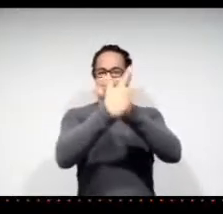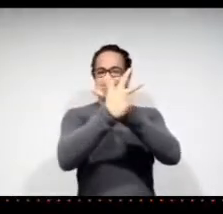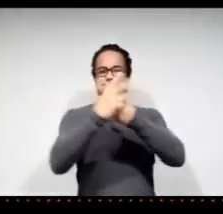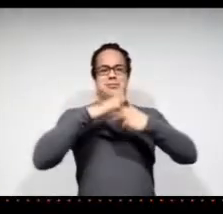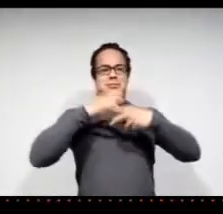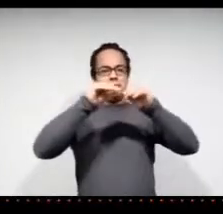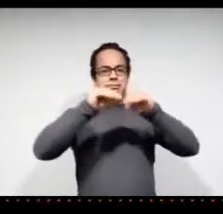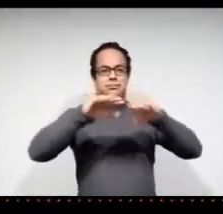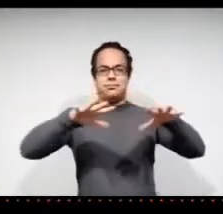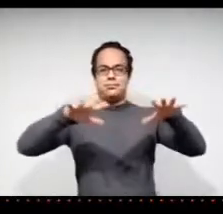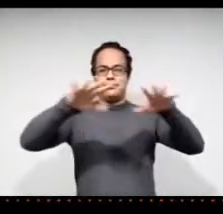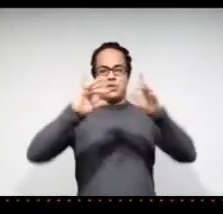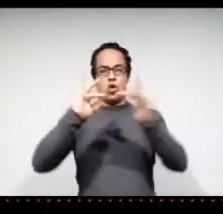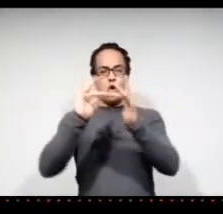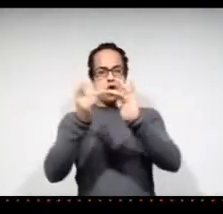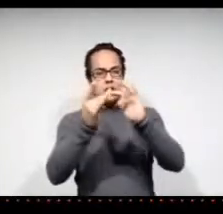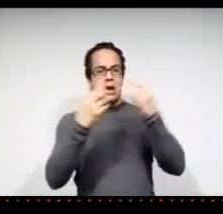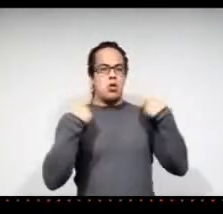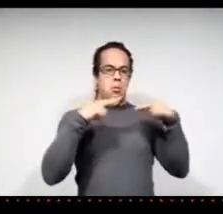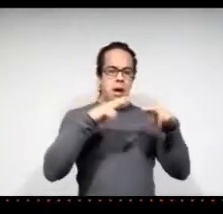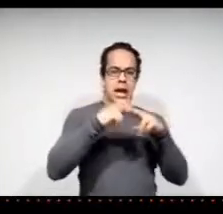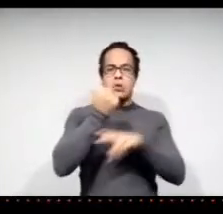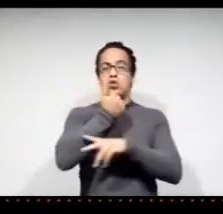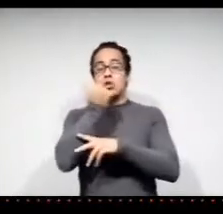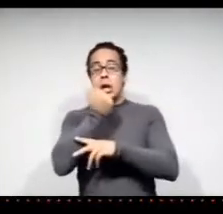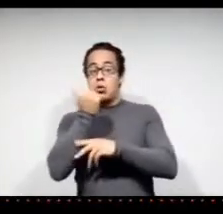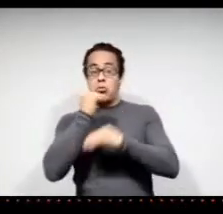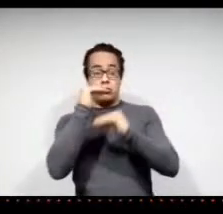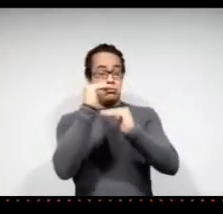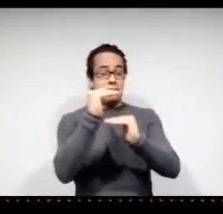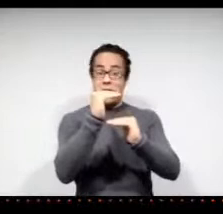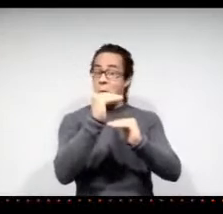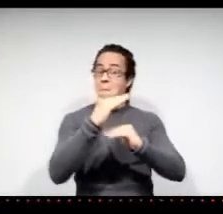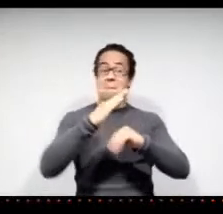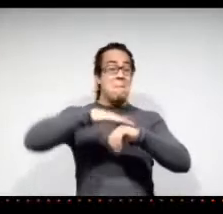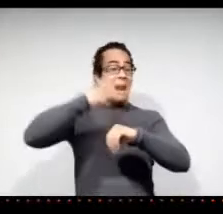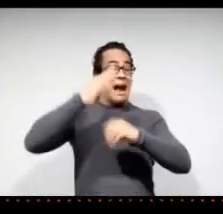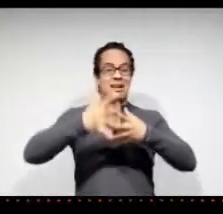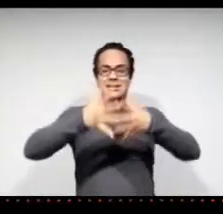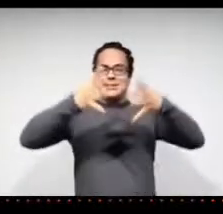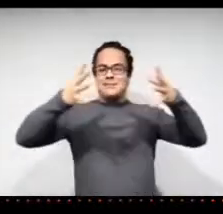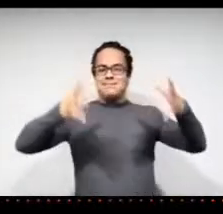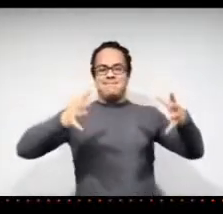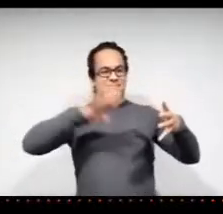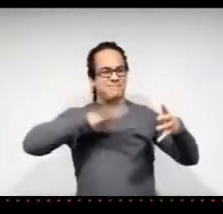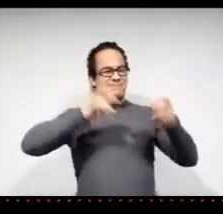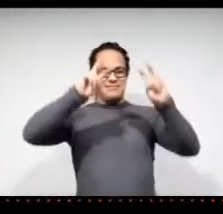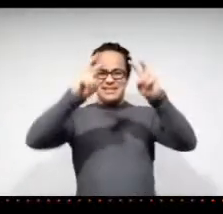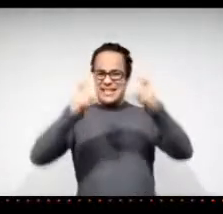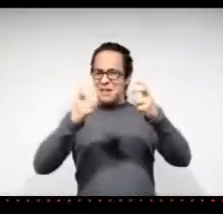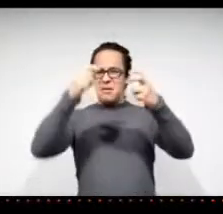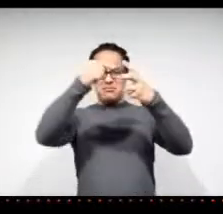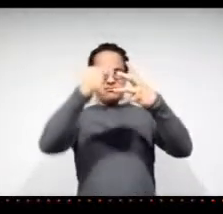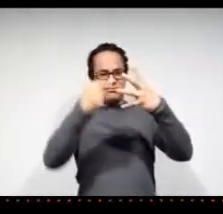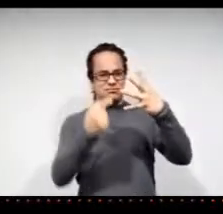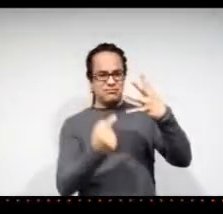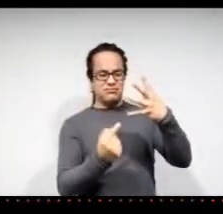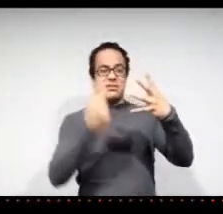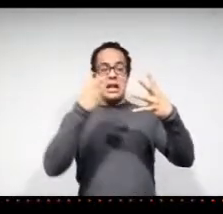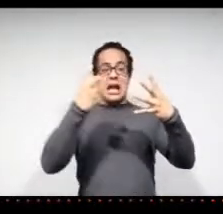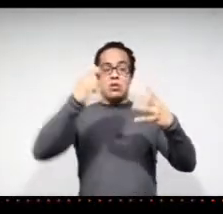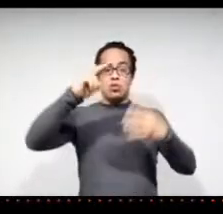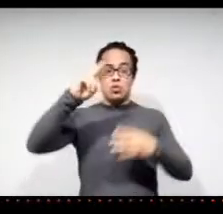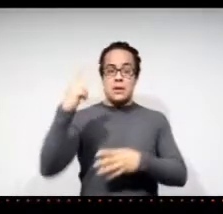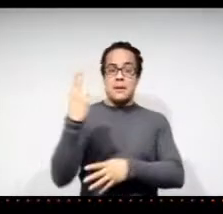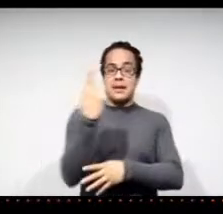continuar el contacto entre estudiantes y docentes, ¿no? Sino hay toda una serie de elementos inherentes a la experiencia universitaria que también tenemos